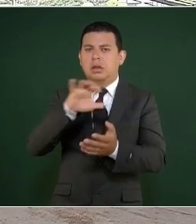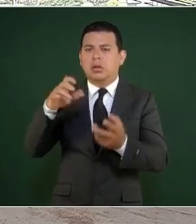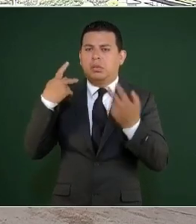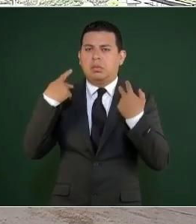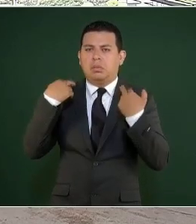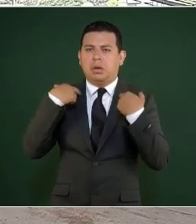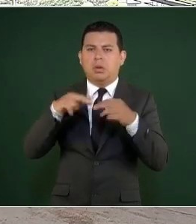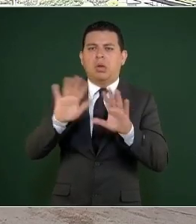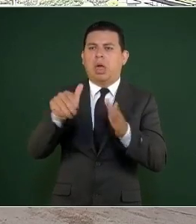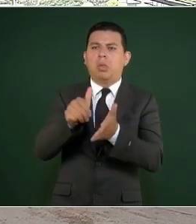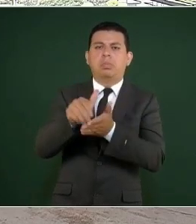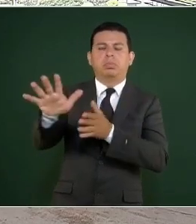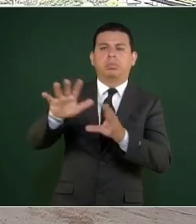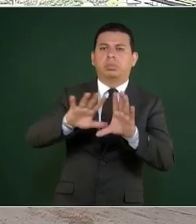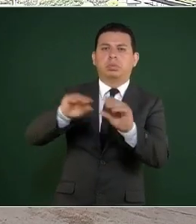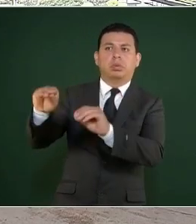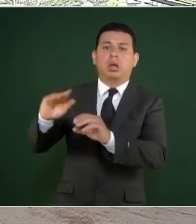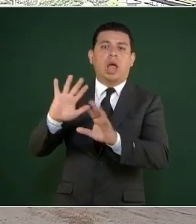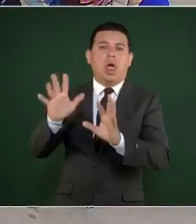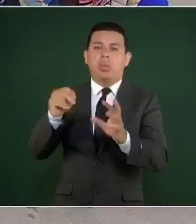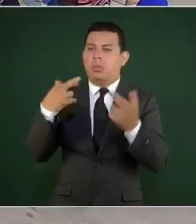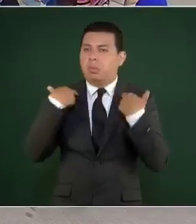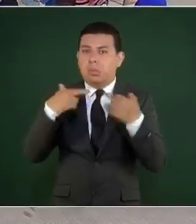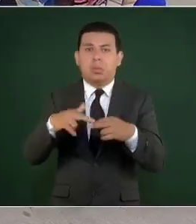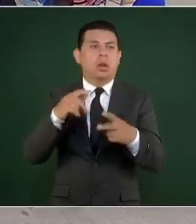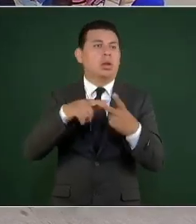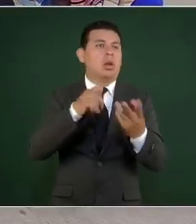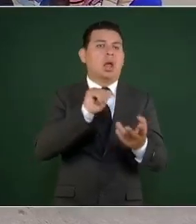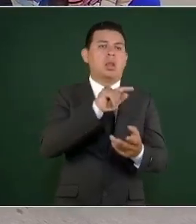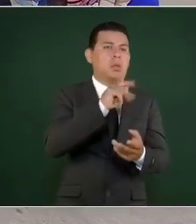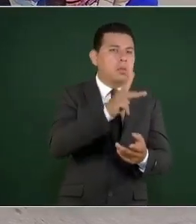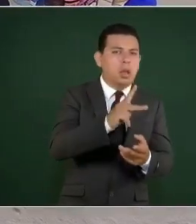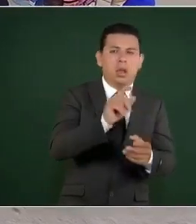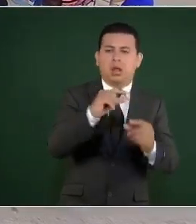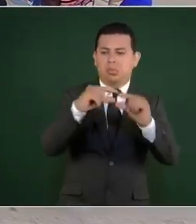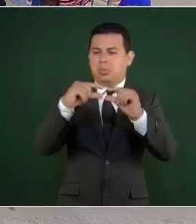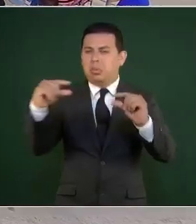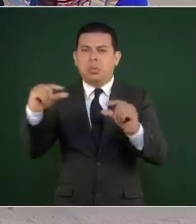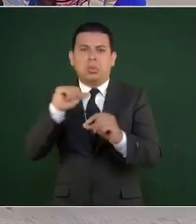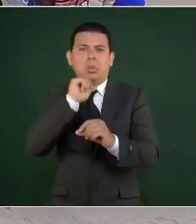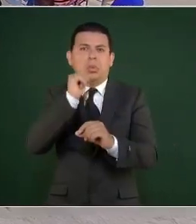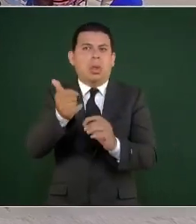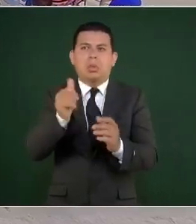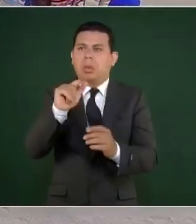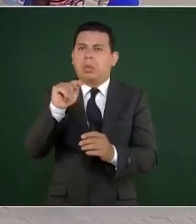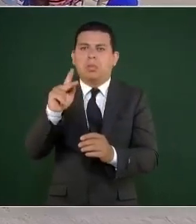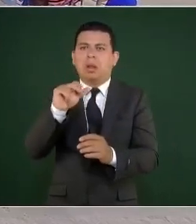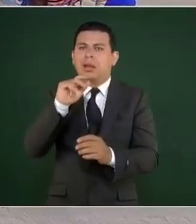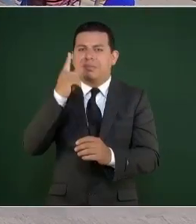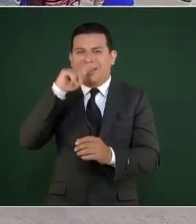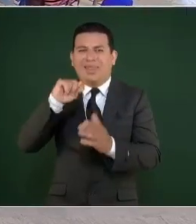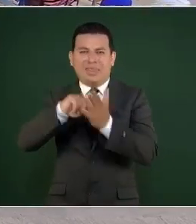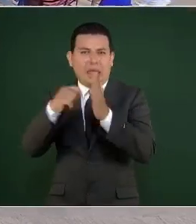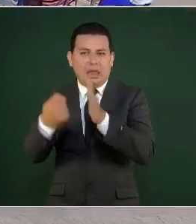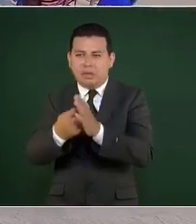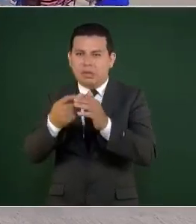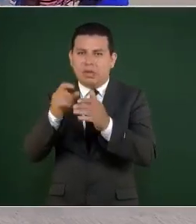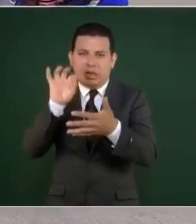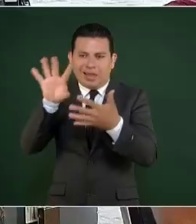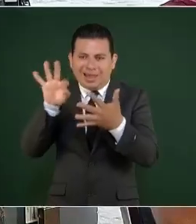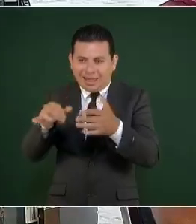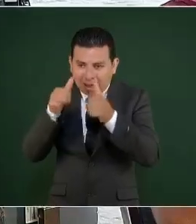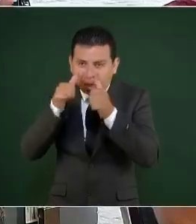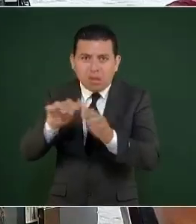el limbo. Es decir, ya no son docentes, pero tampoco tienen la clave de… Ellos llaman ATPs asesor técnico